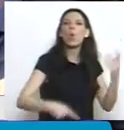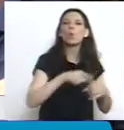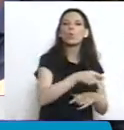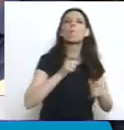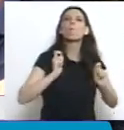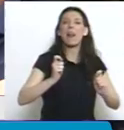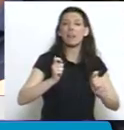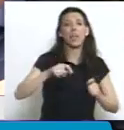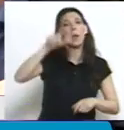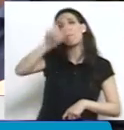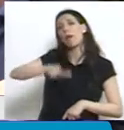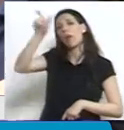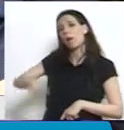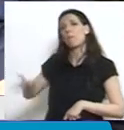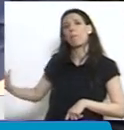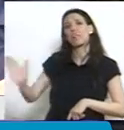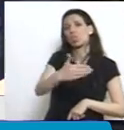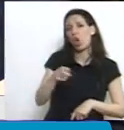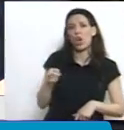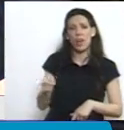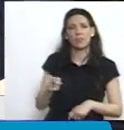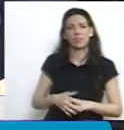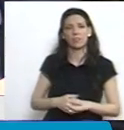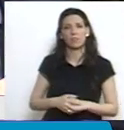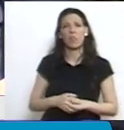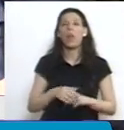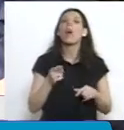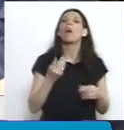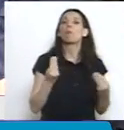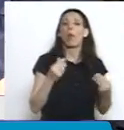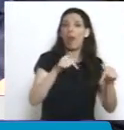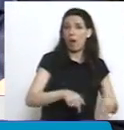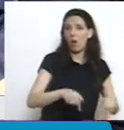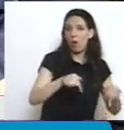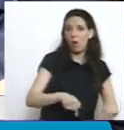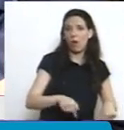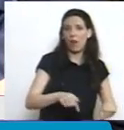la mayoría del pueblo y no como sucede en la actualidad.